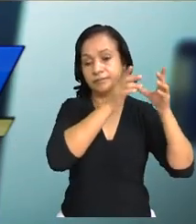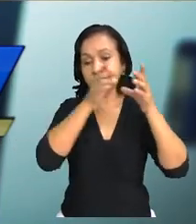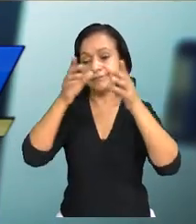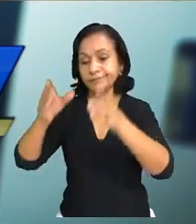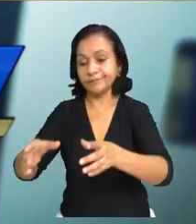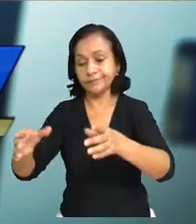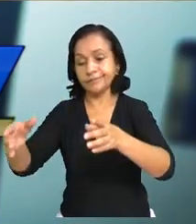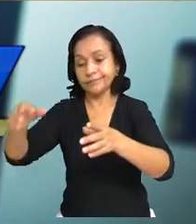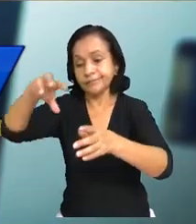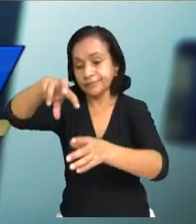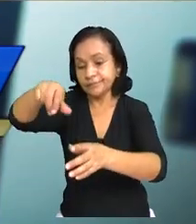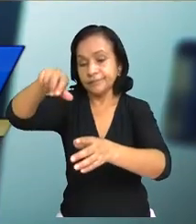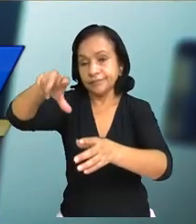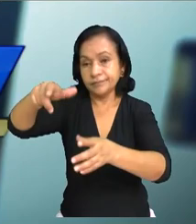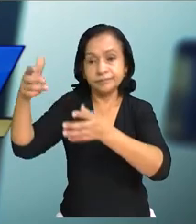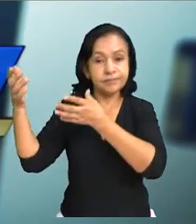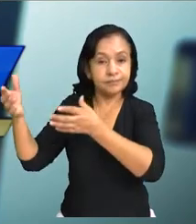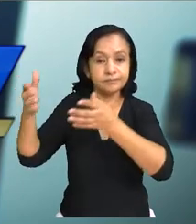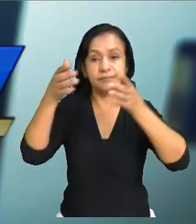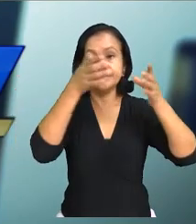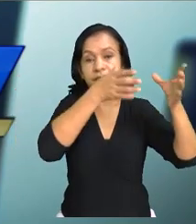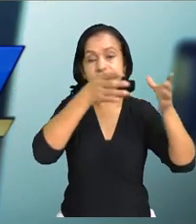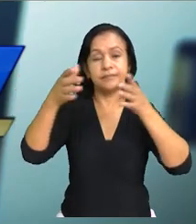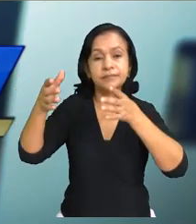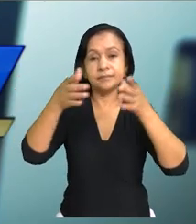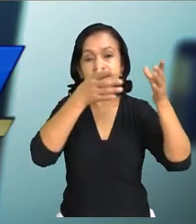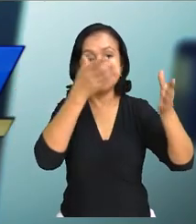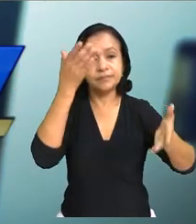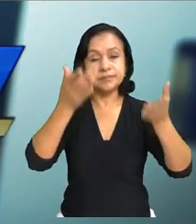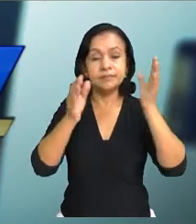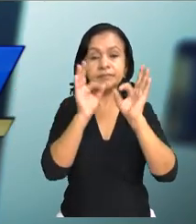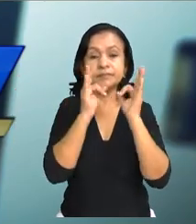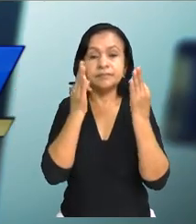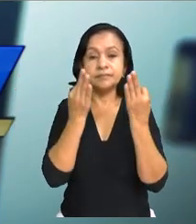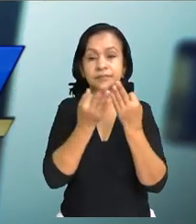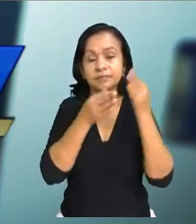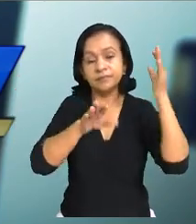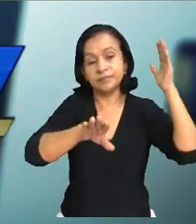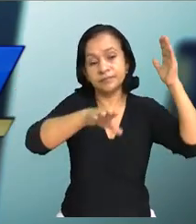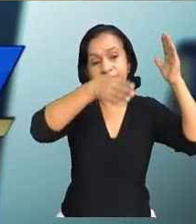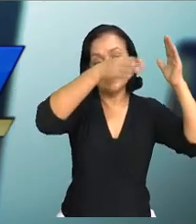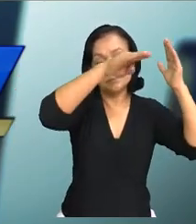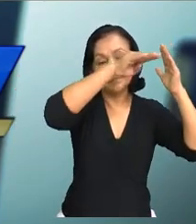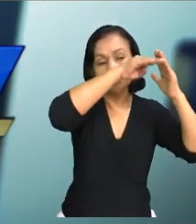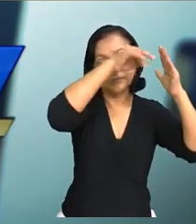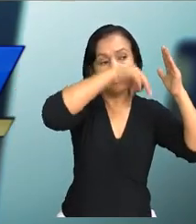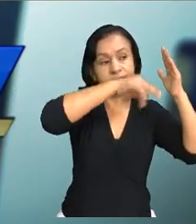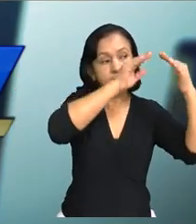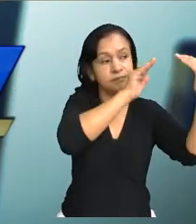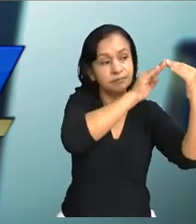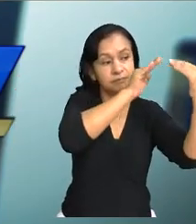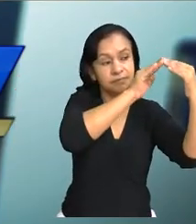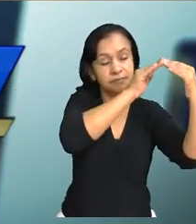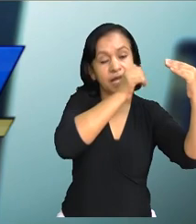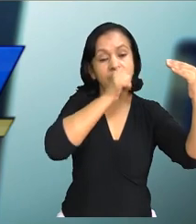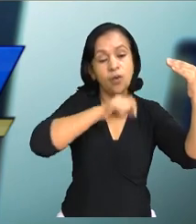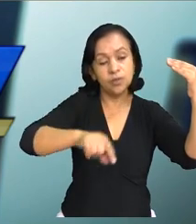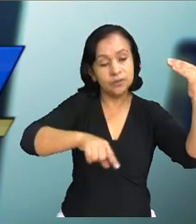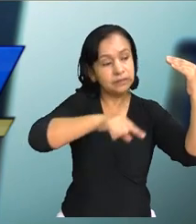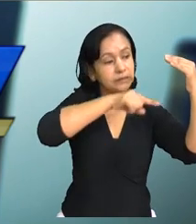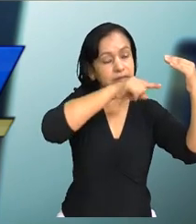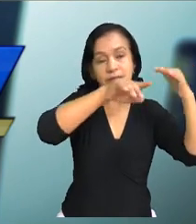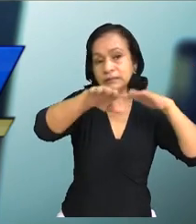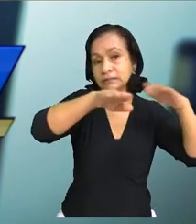general, esto sucede cuando hay comunidades que están, familias que viven en lugares muy altos, entonces el agua no llega.